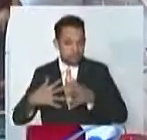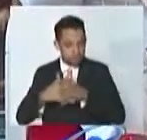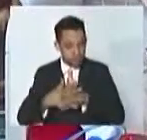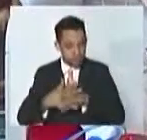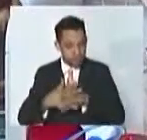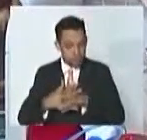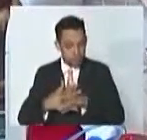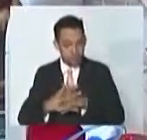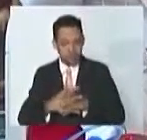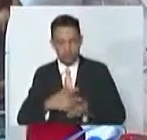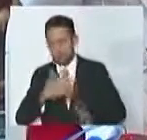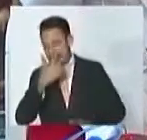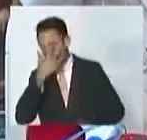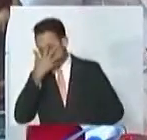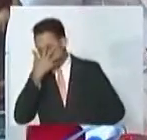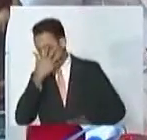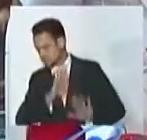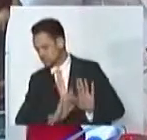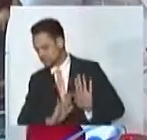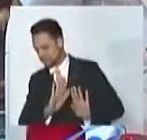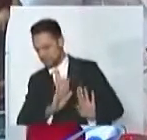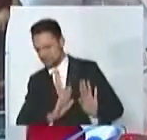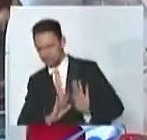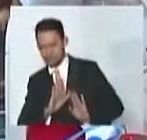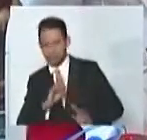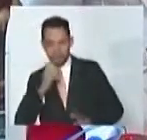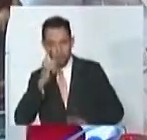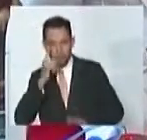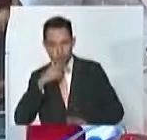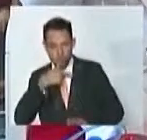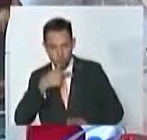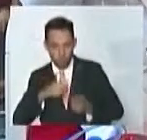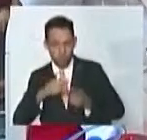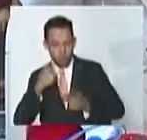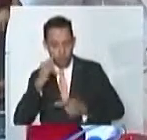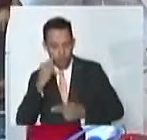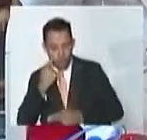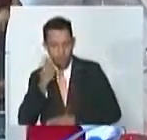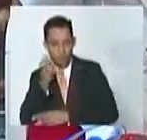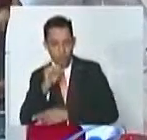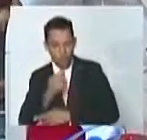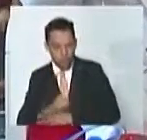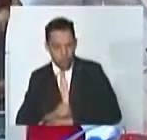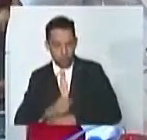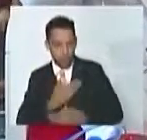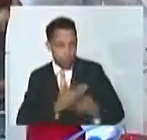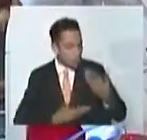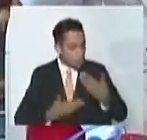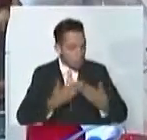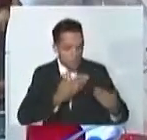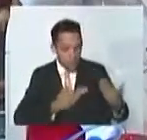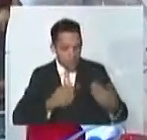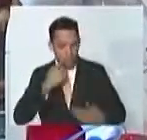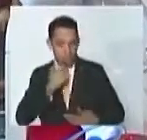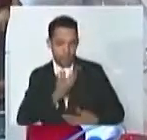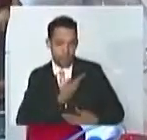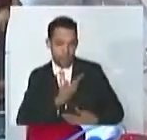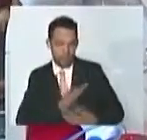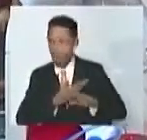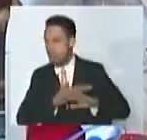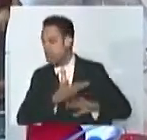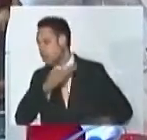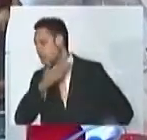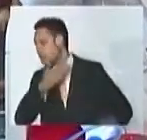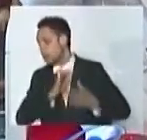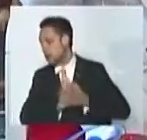pasa? Empieza a sentirse triste, decaído, no socializa, no está con sus padres, no está con sus